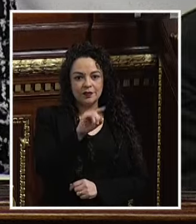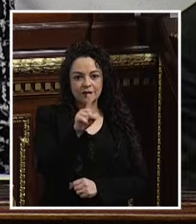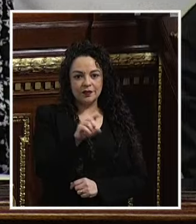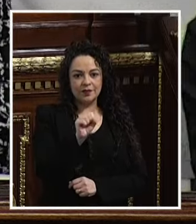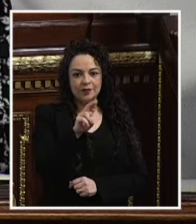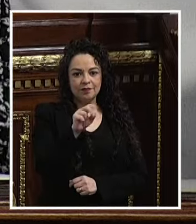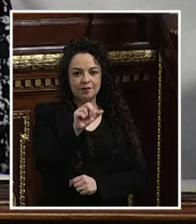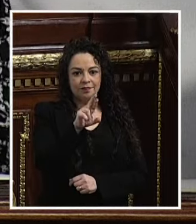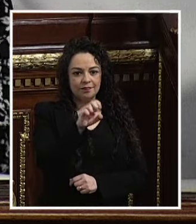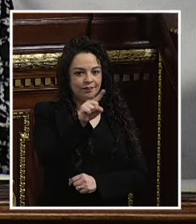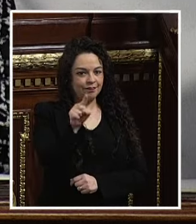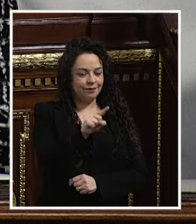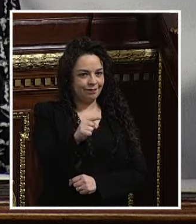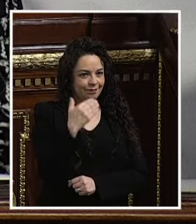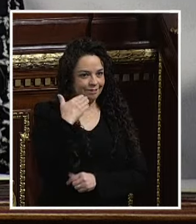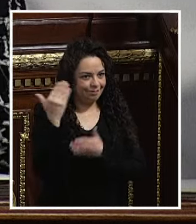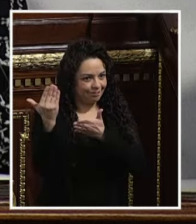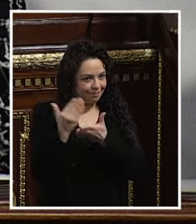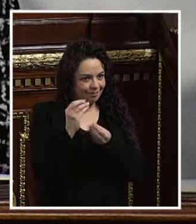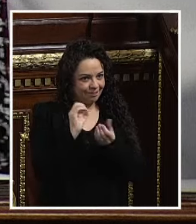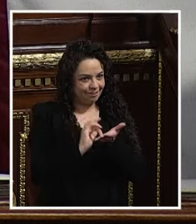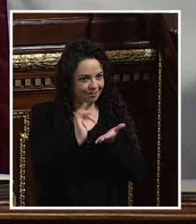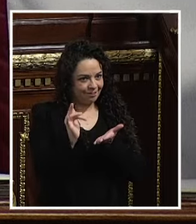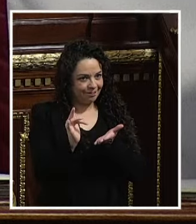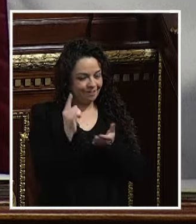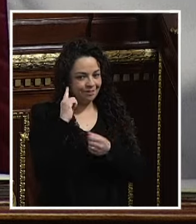Muchas gracias, secretario. Bienvenido.